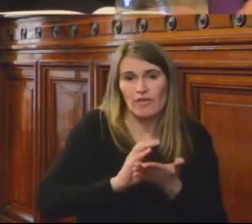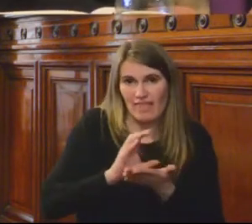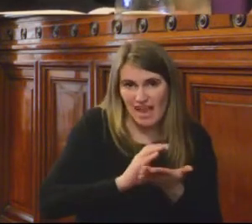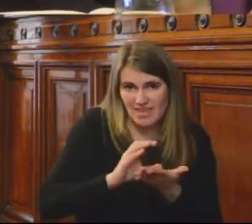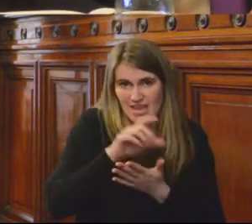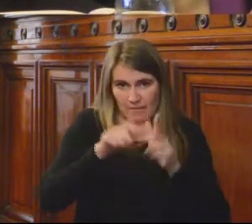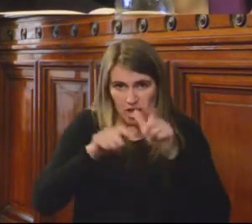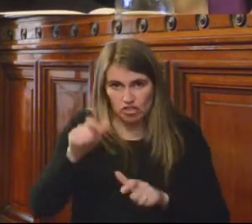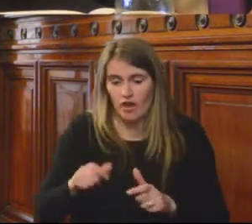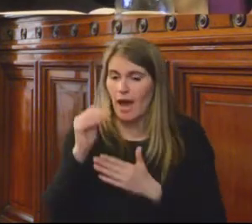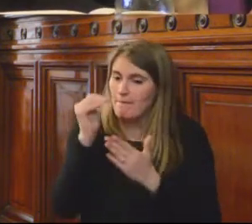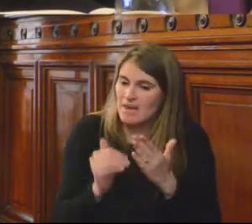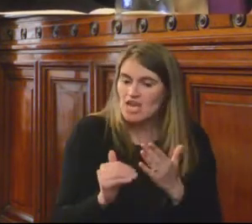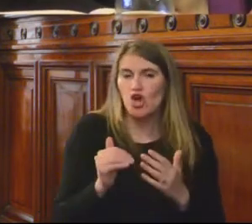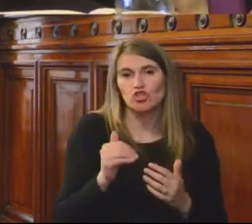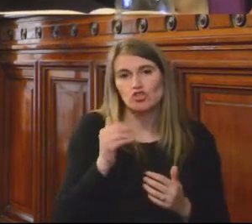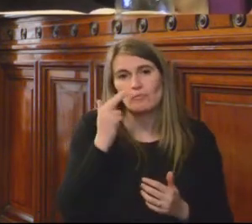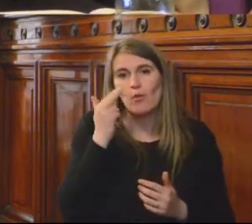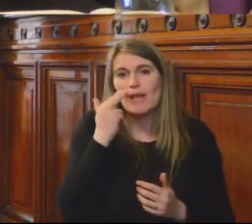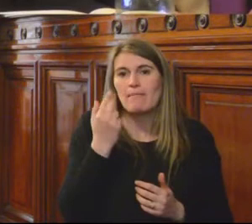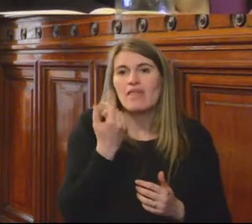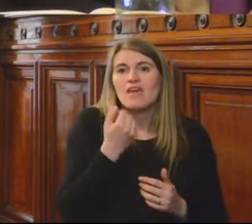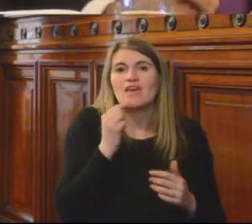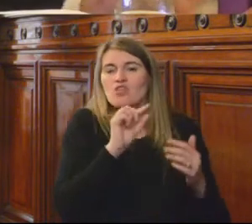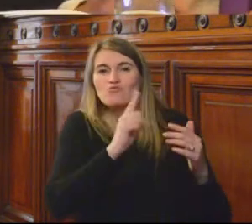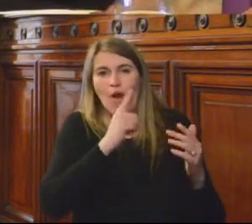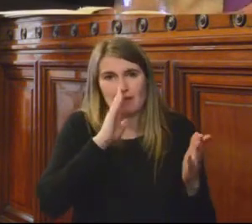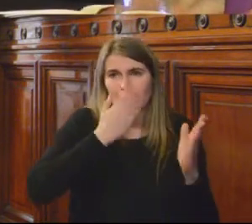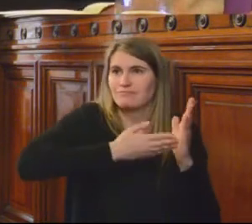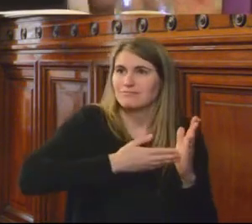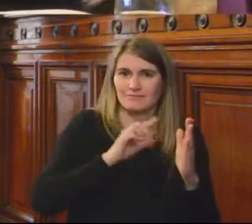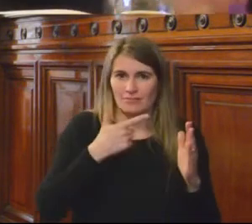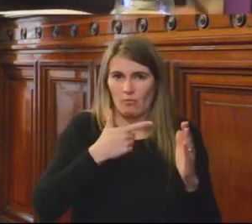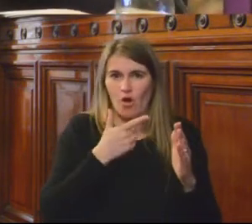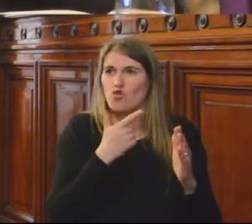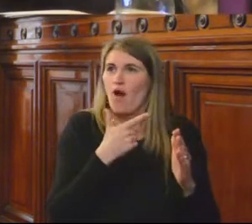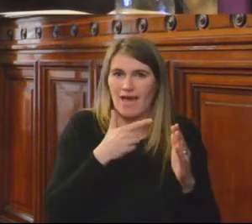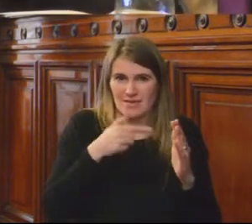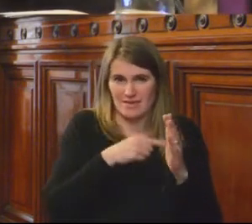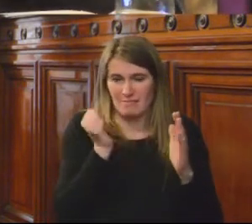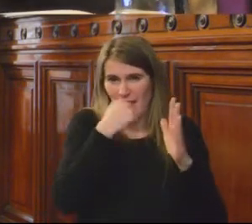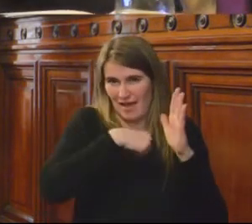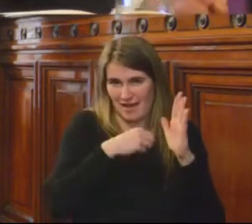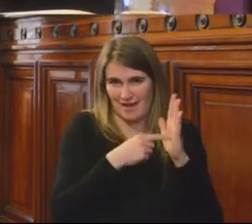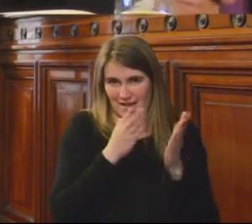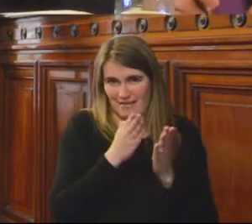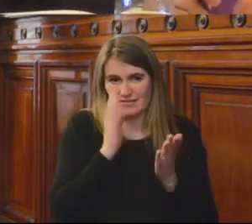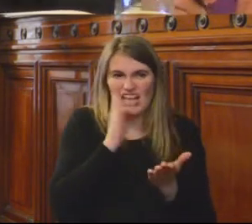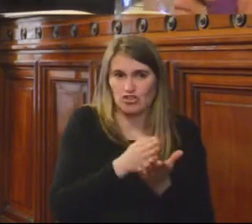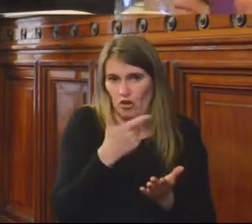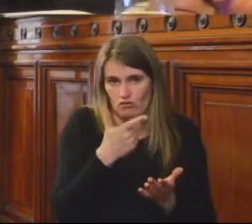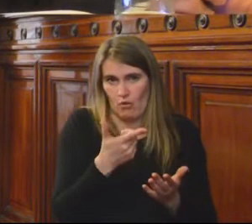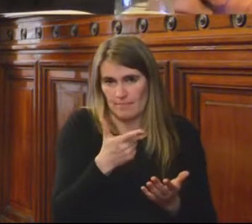para disminuir nuestros índices de impunidad, que constituyen aún un desafío para el Estado venezolano. Cuarto,